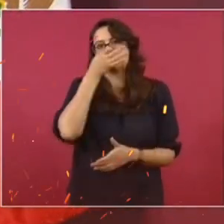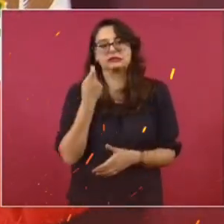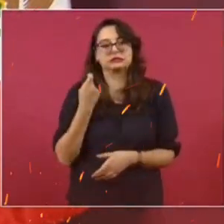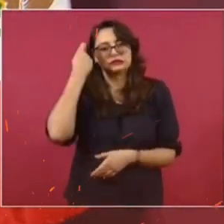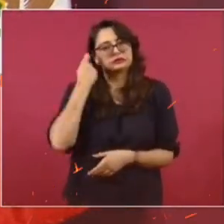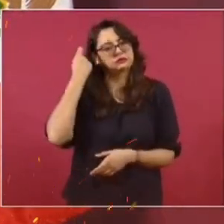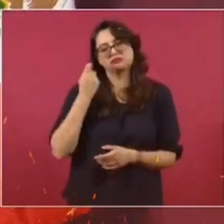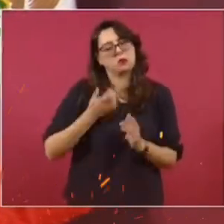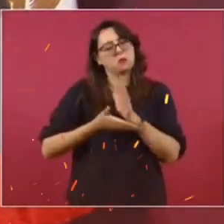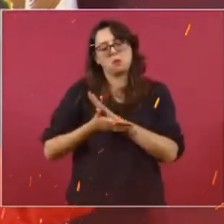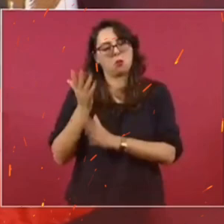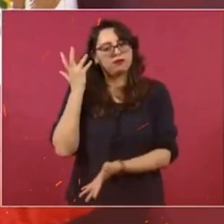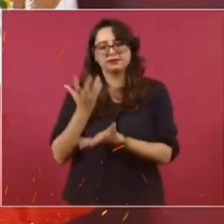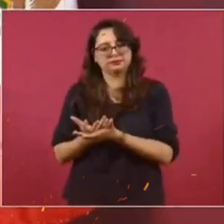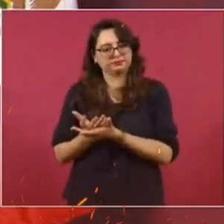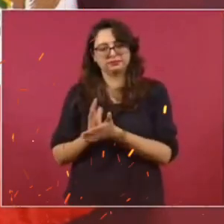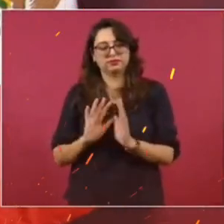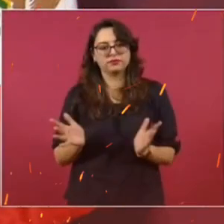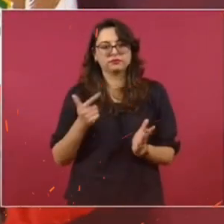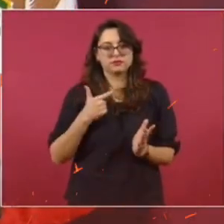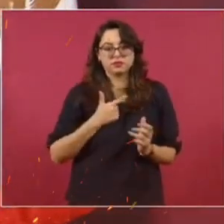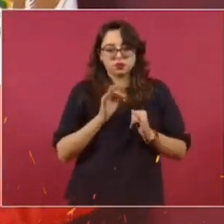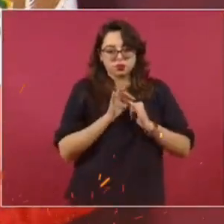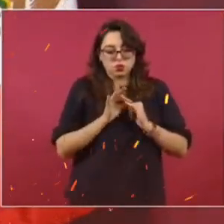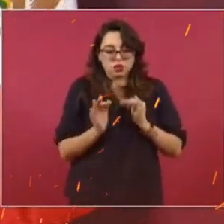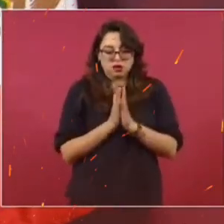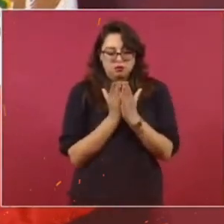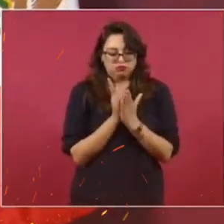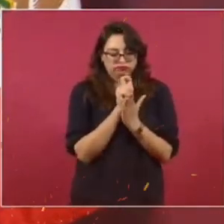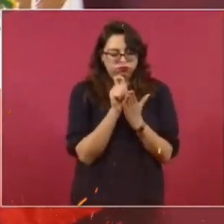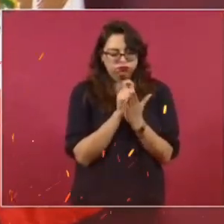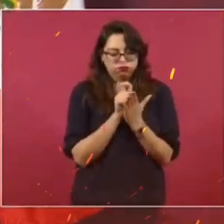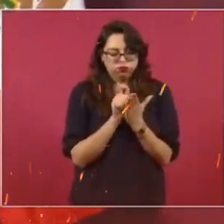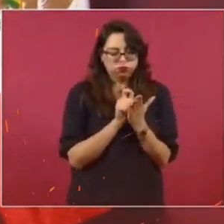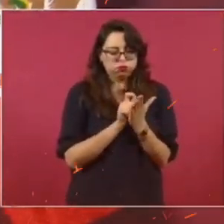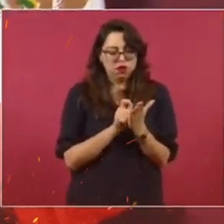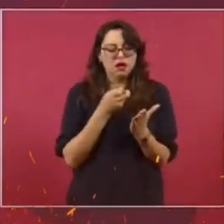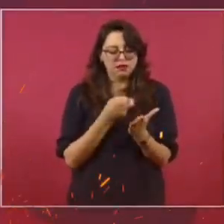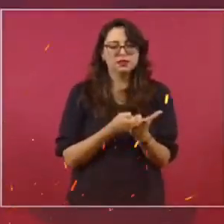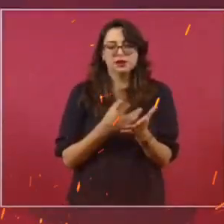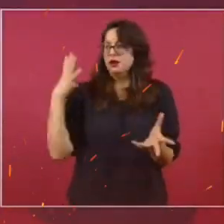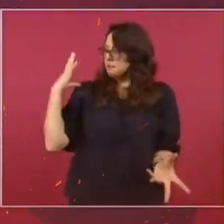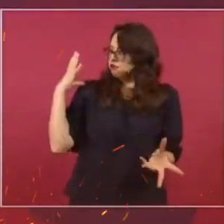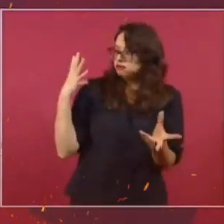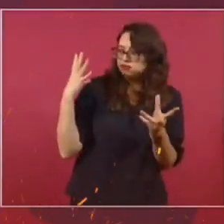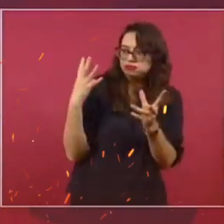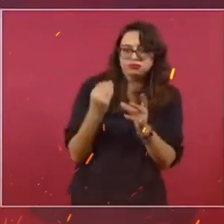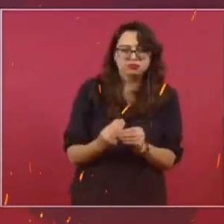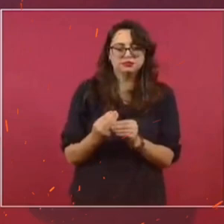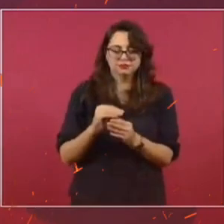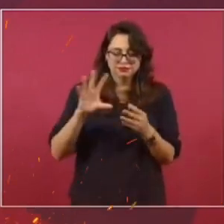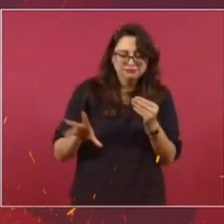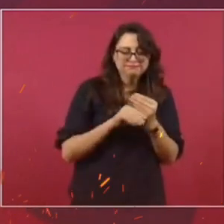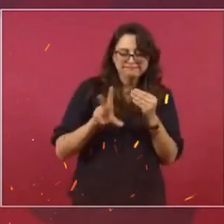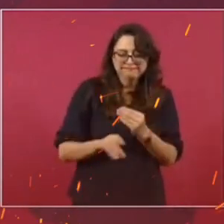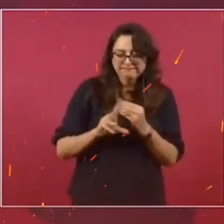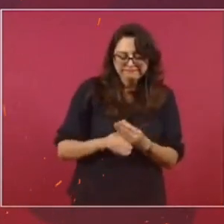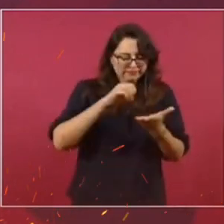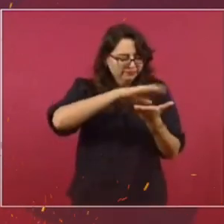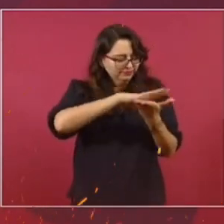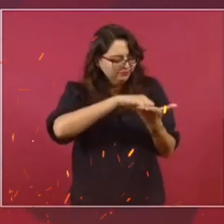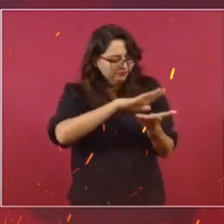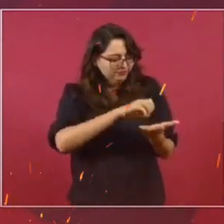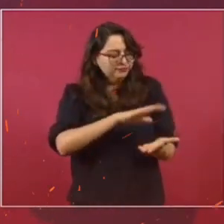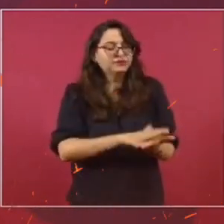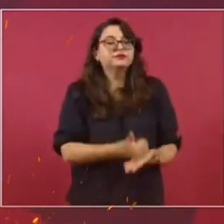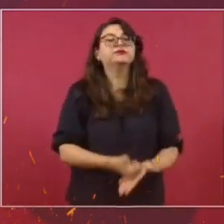dejar un libro y estoy haciendo pues un recuento de todos esos procesos que son de mucha